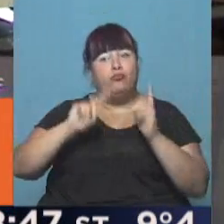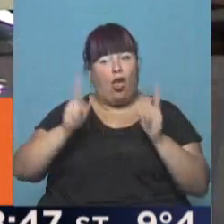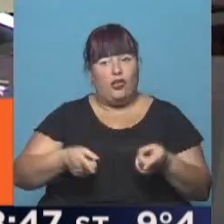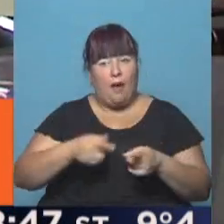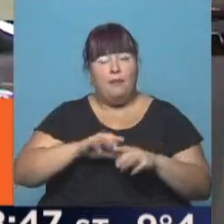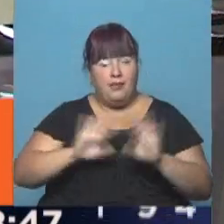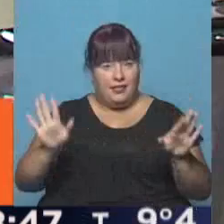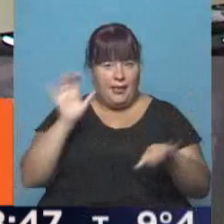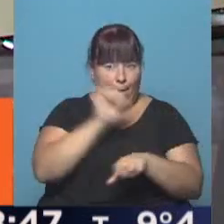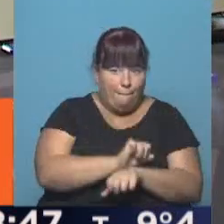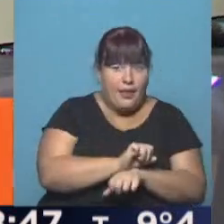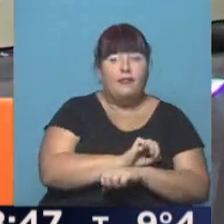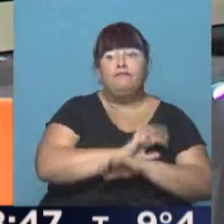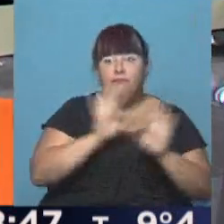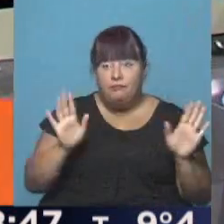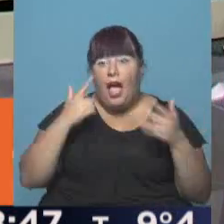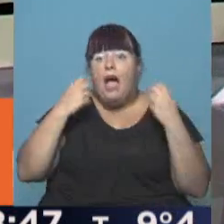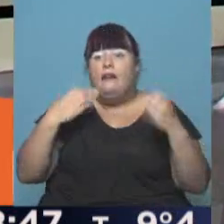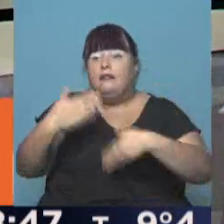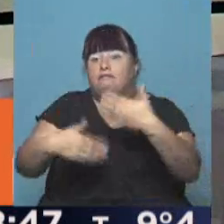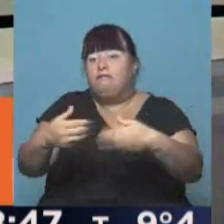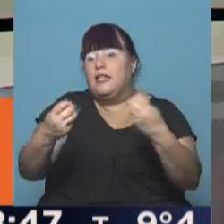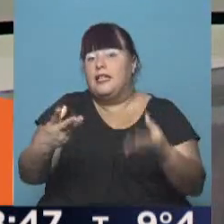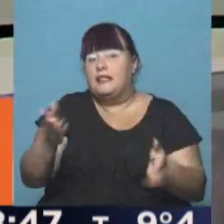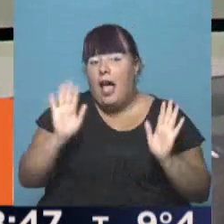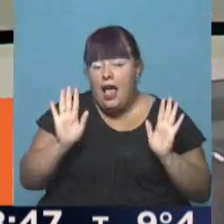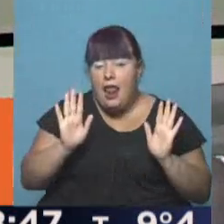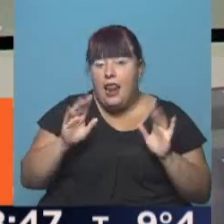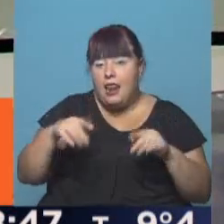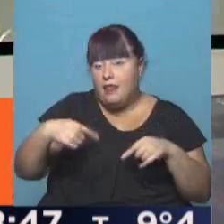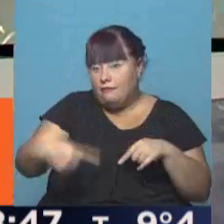están detenidos, así que bueno, veremos a ver qué es lo que ocurre, Elsa,